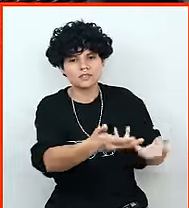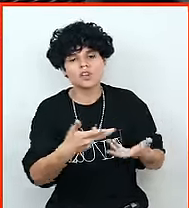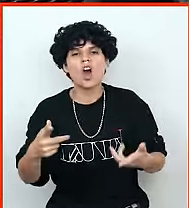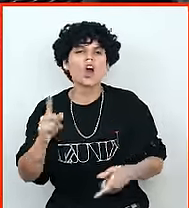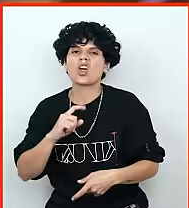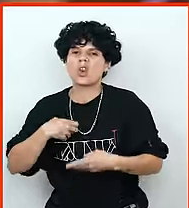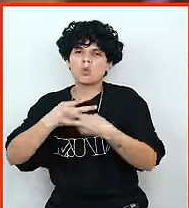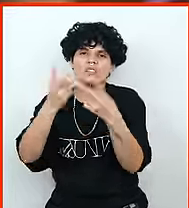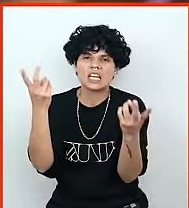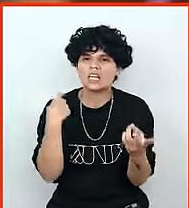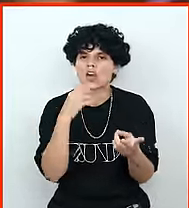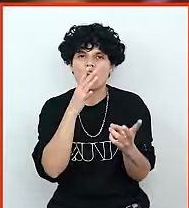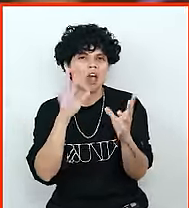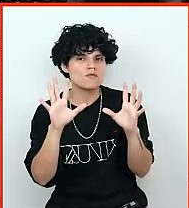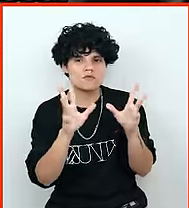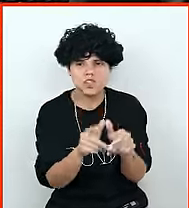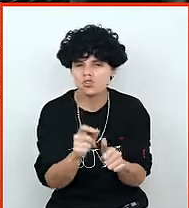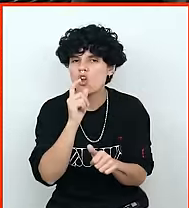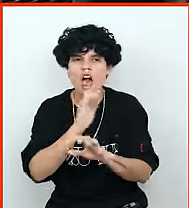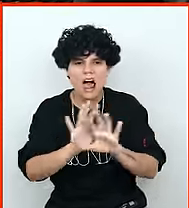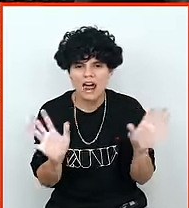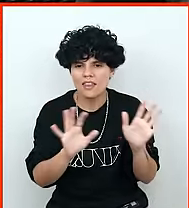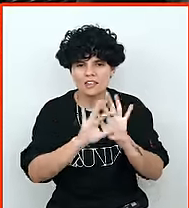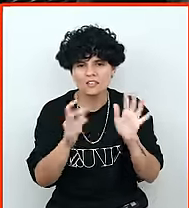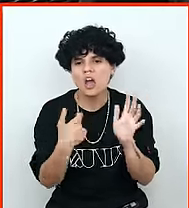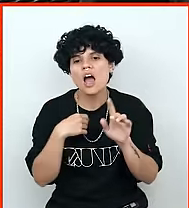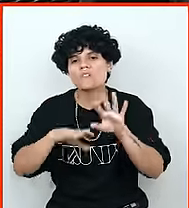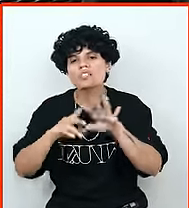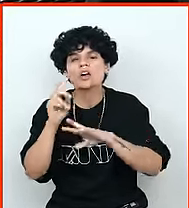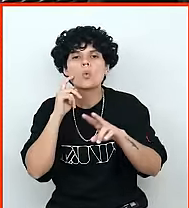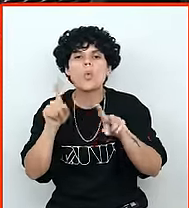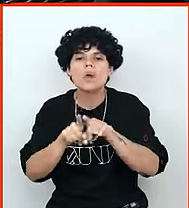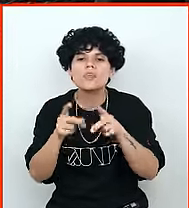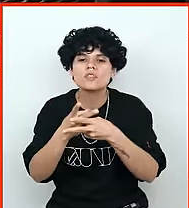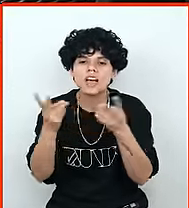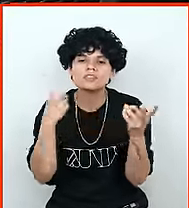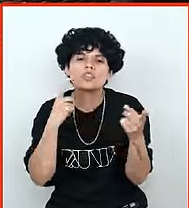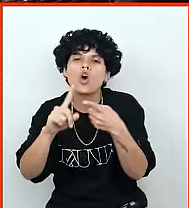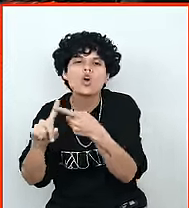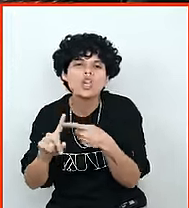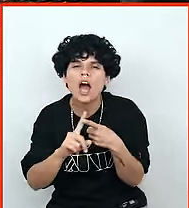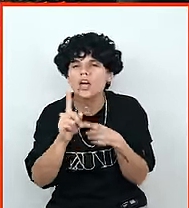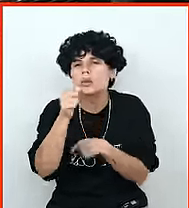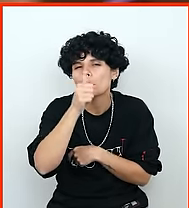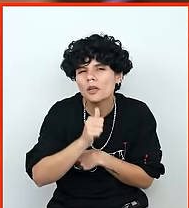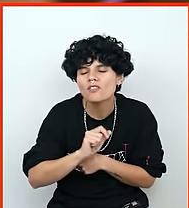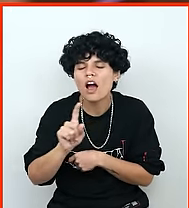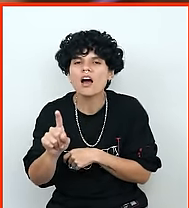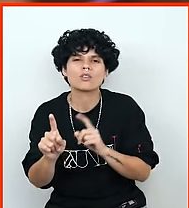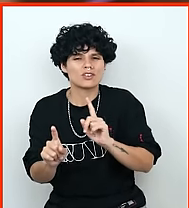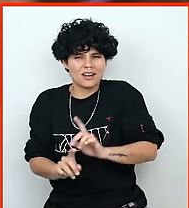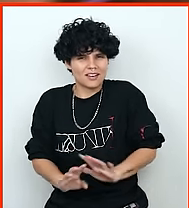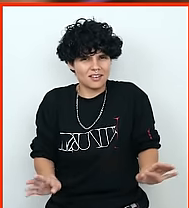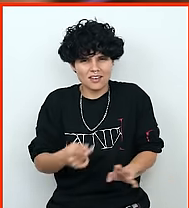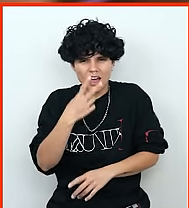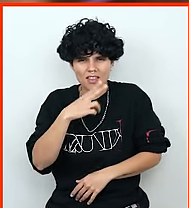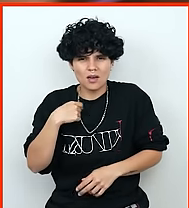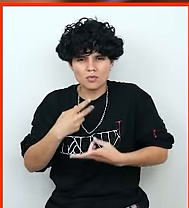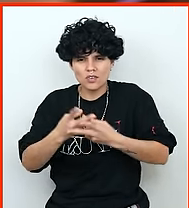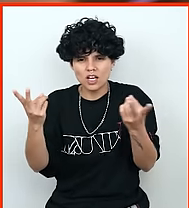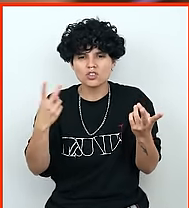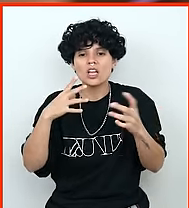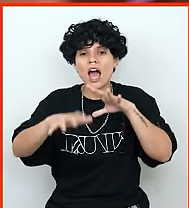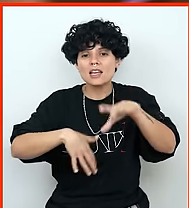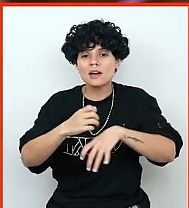de BN, ni mis redes, no, nada de eso. Una que otra vez he hecho alguna publicación quizás, pero hago todo por debajo, ¿cachai? Tengo mis contactos y cosas. Entonces como que